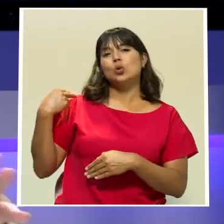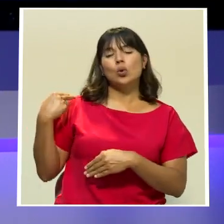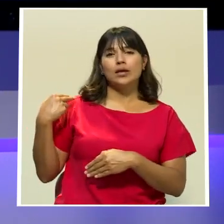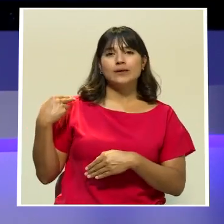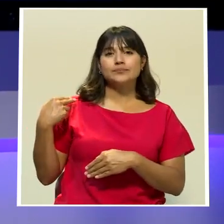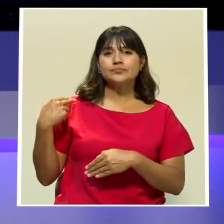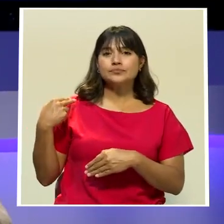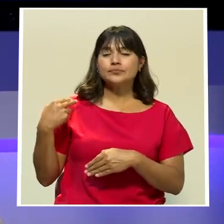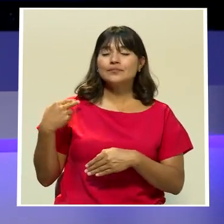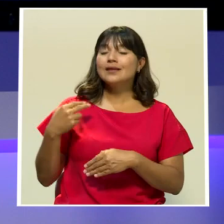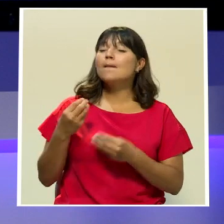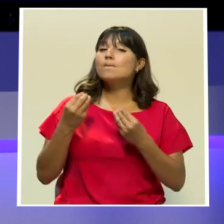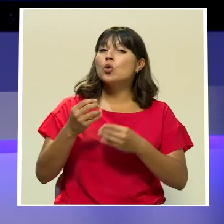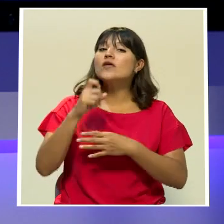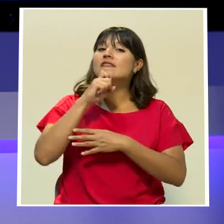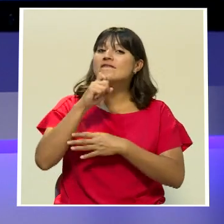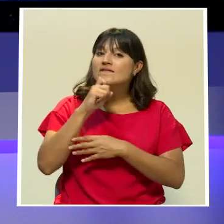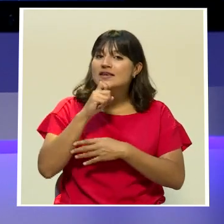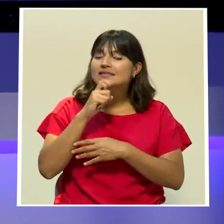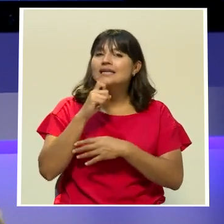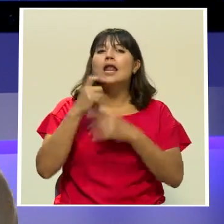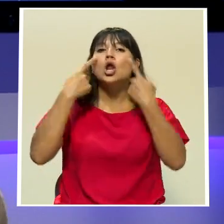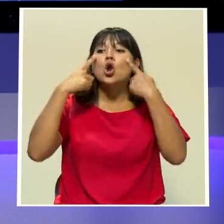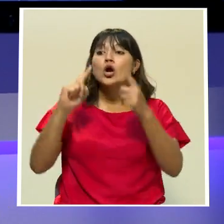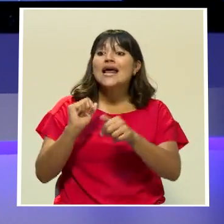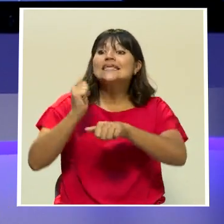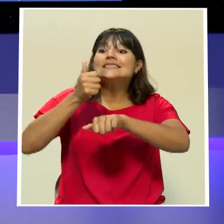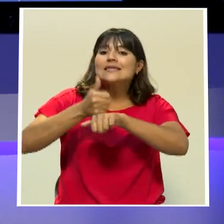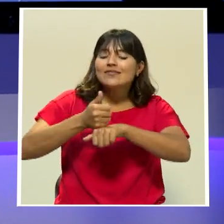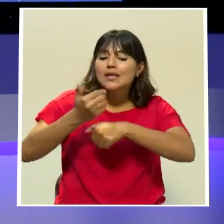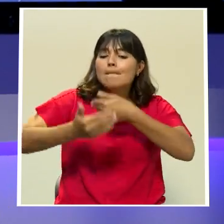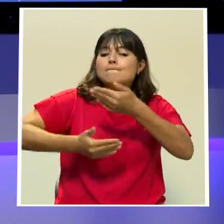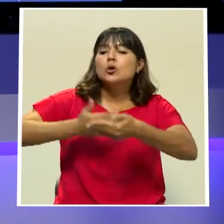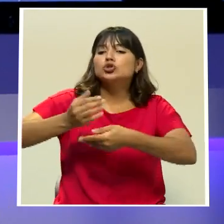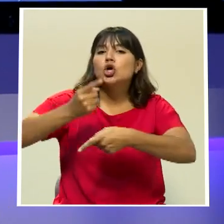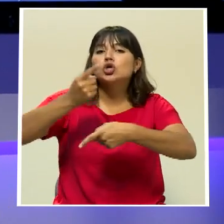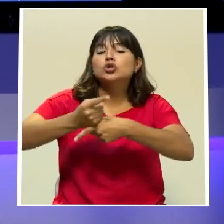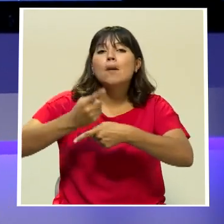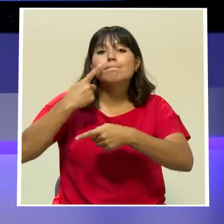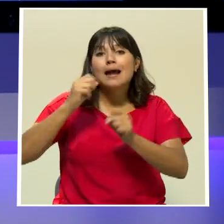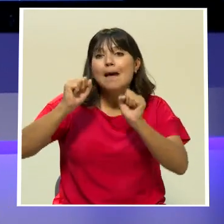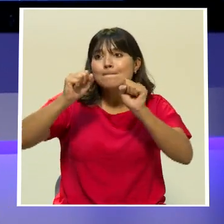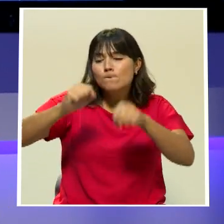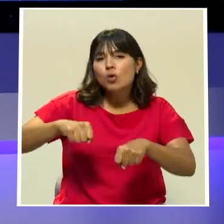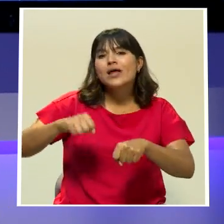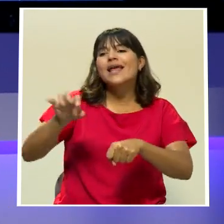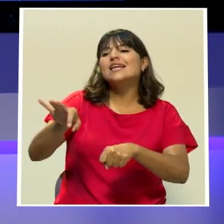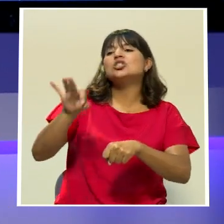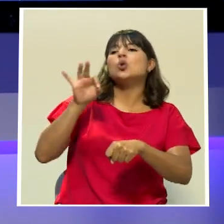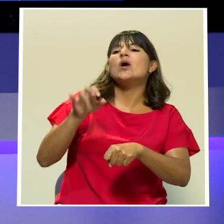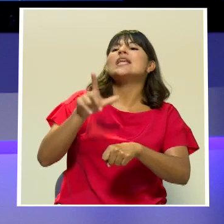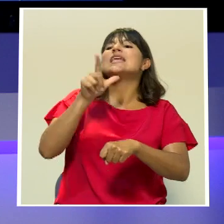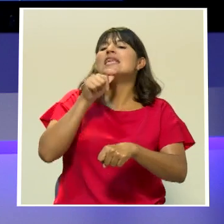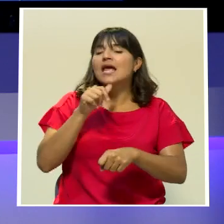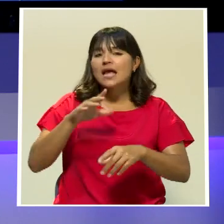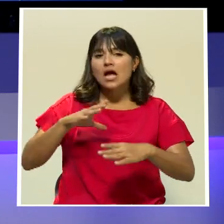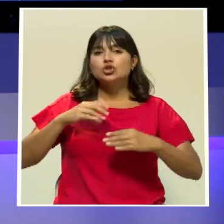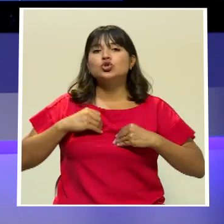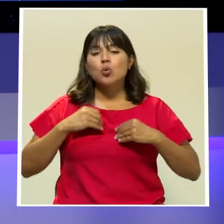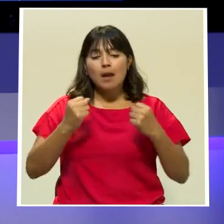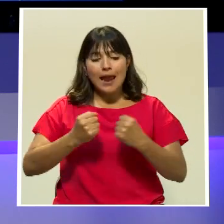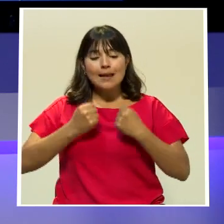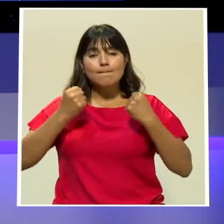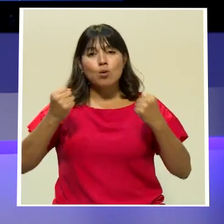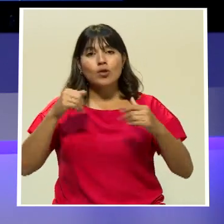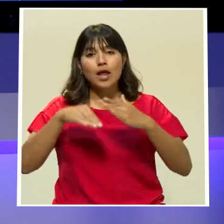sociedad logre construir y consensuar los mecanismos adecuados para resolver el tema del poder, que es el tema en el que llevamos más